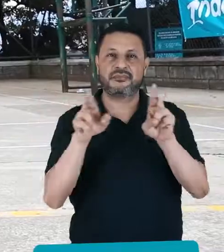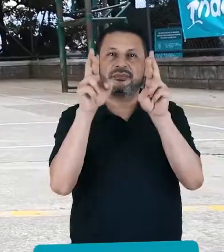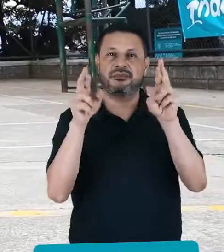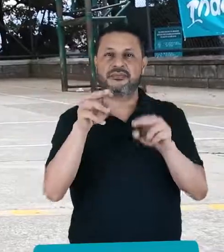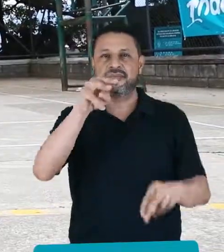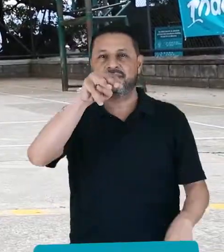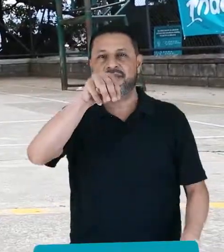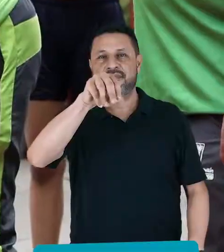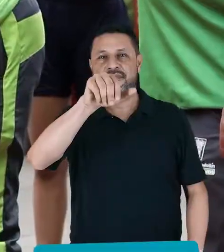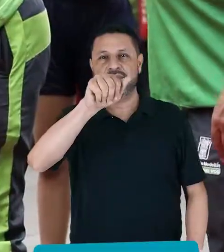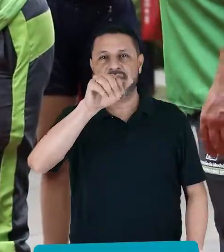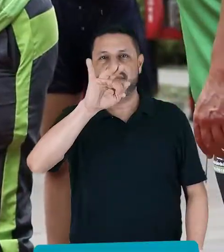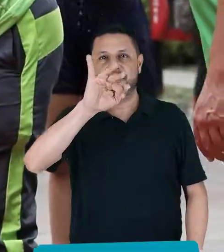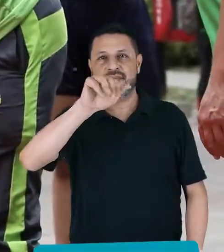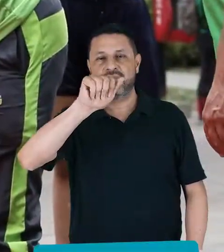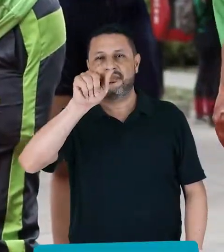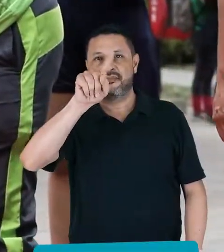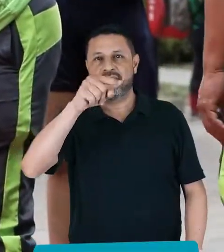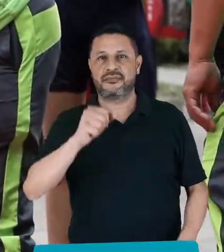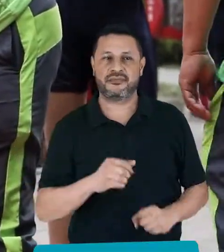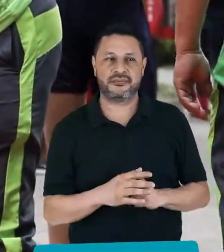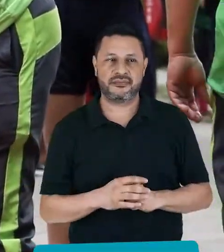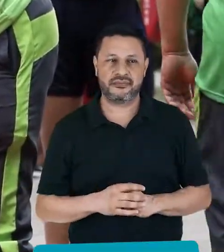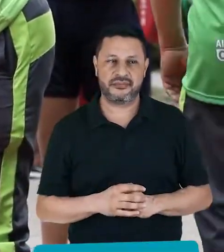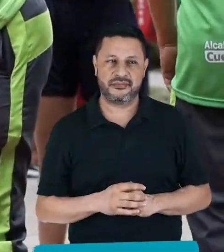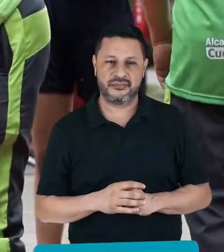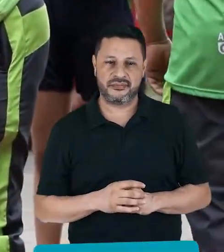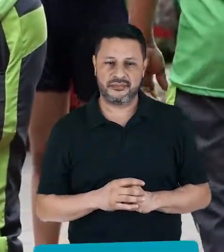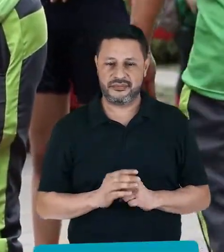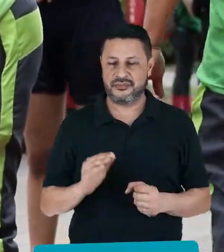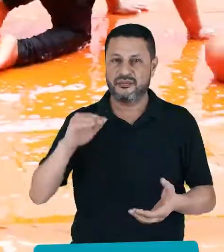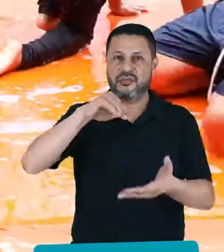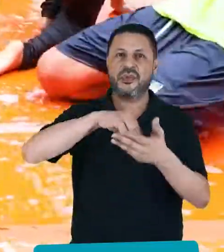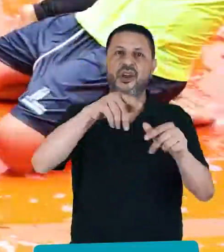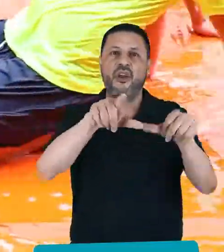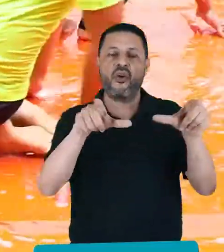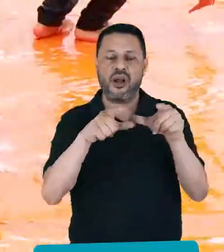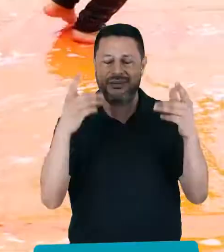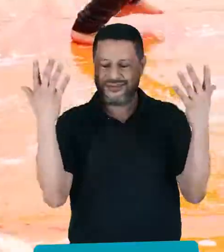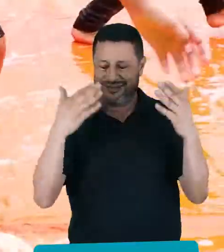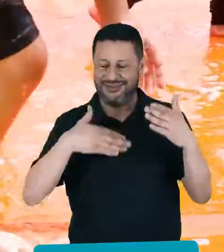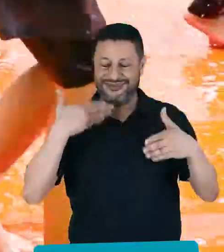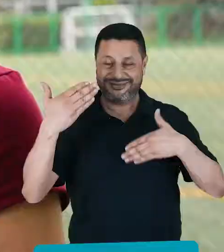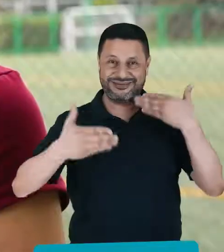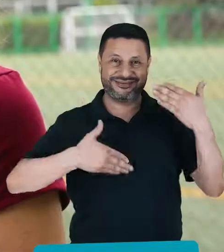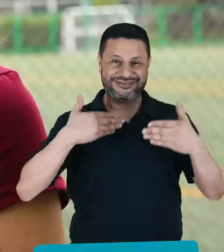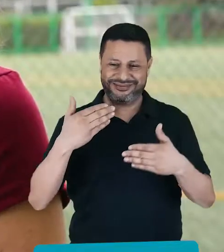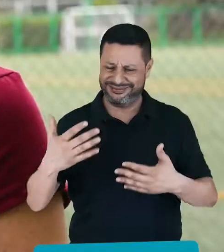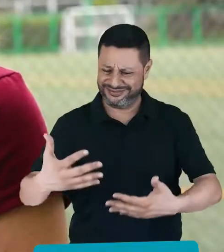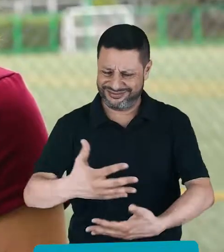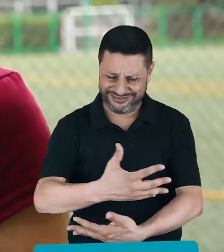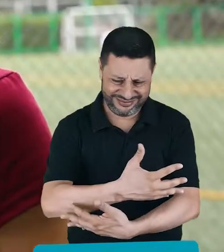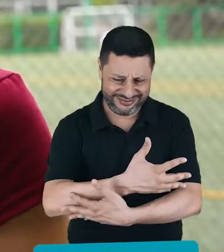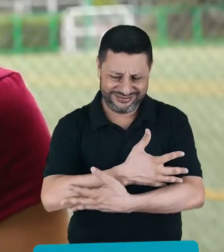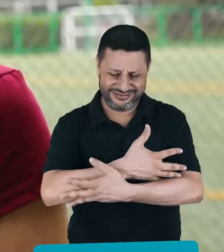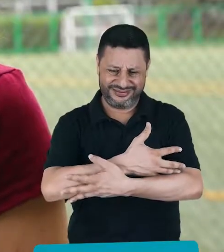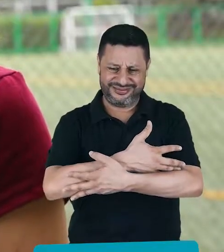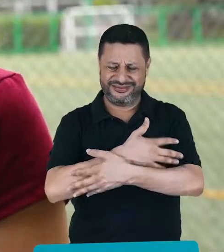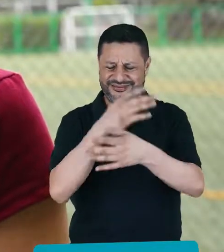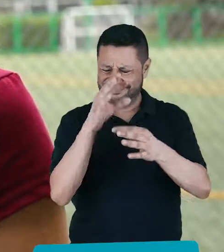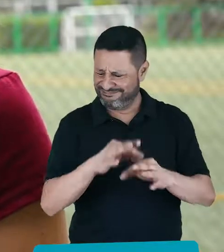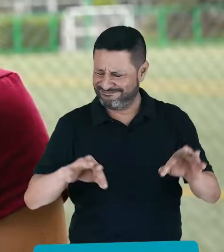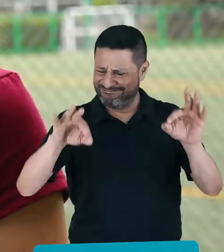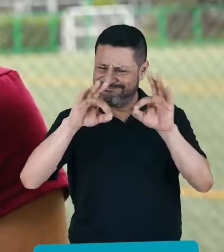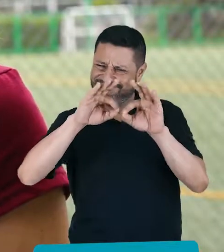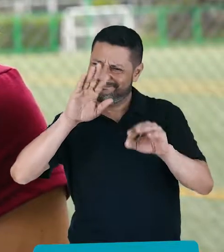recreativas. Para Matías es su centro de distracción, pues aquí lo han acogido muy bien,